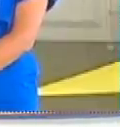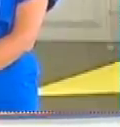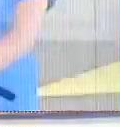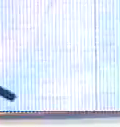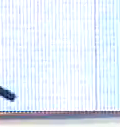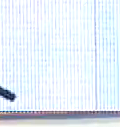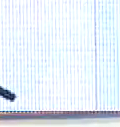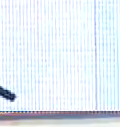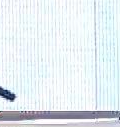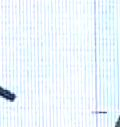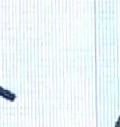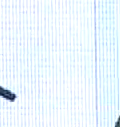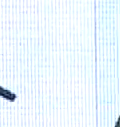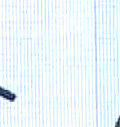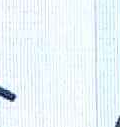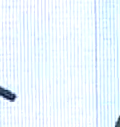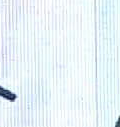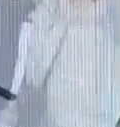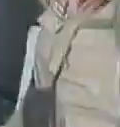a la constituyente.